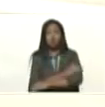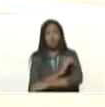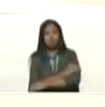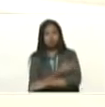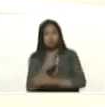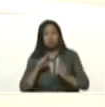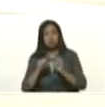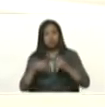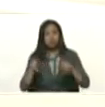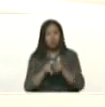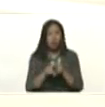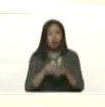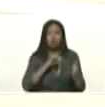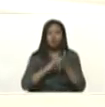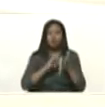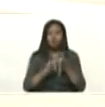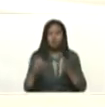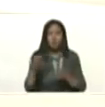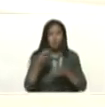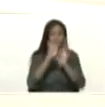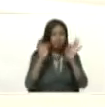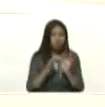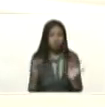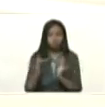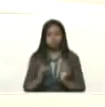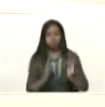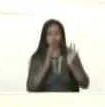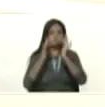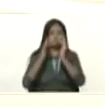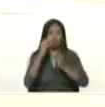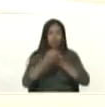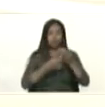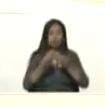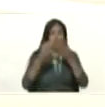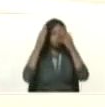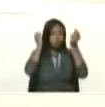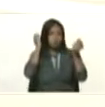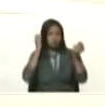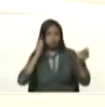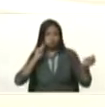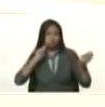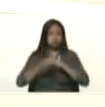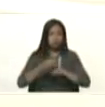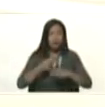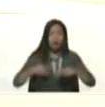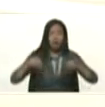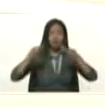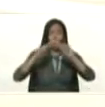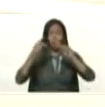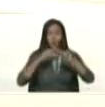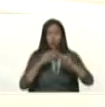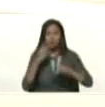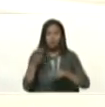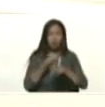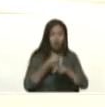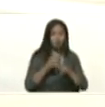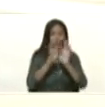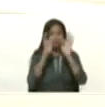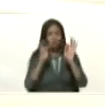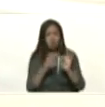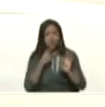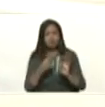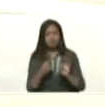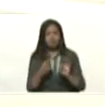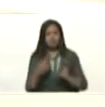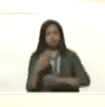en Nueva York tratando de vincular el hecho diplomático en la ONU, tratando de legitimar